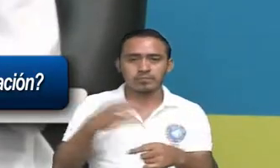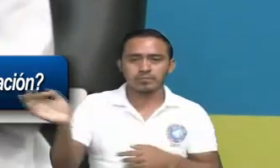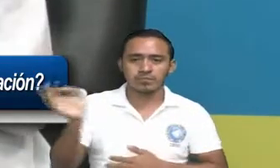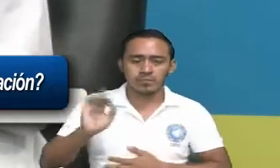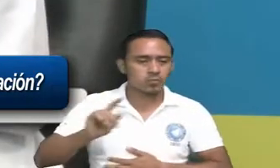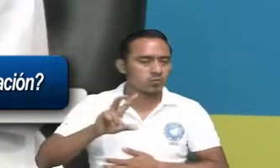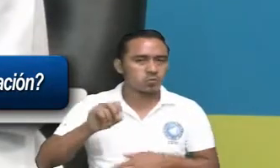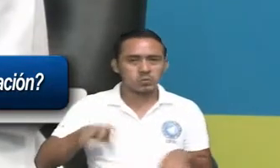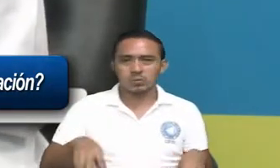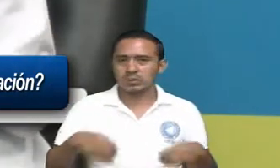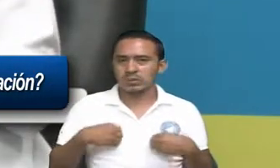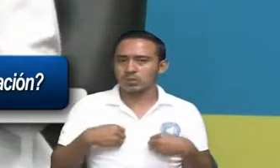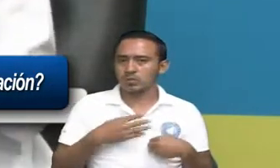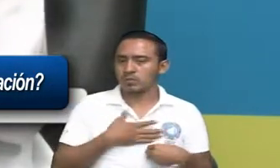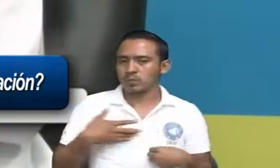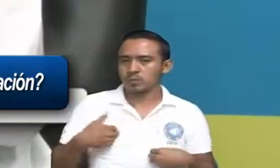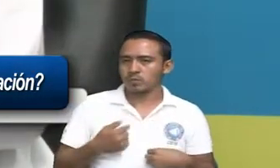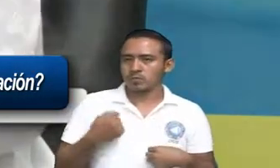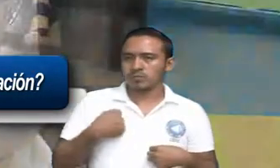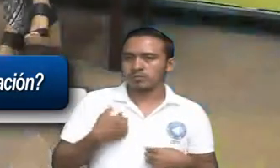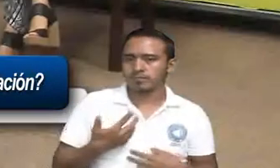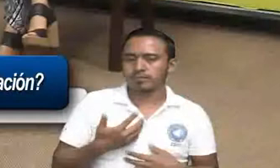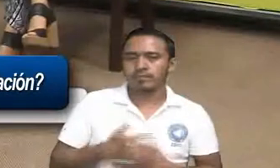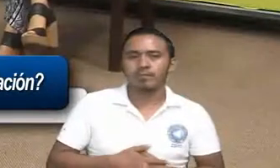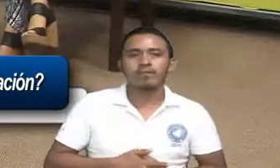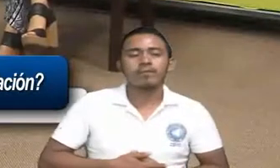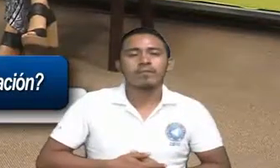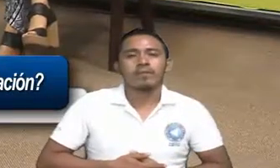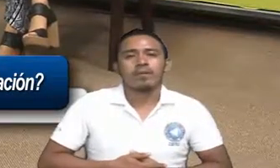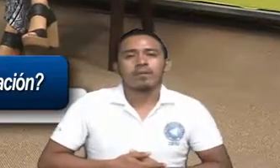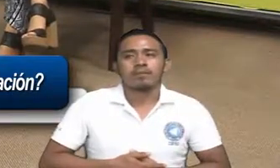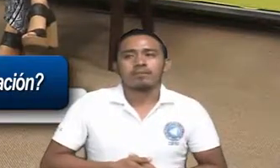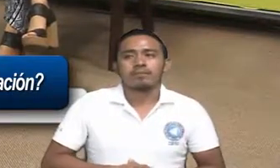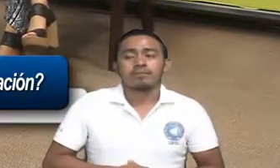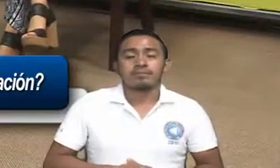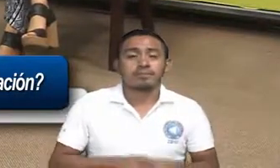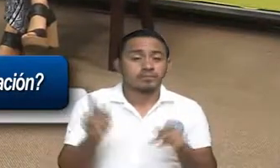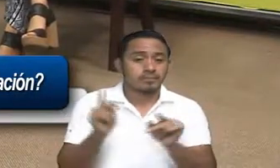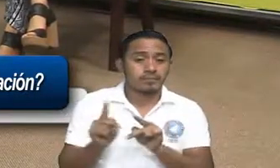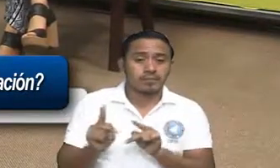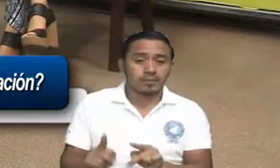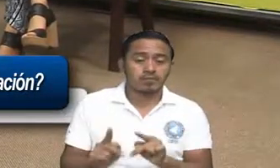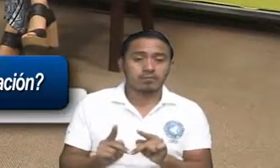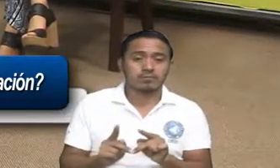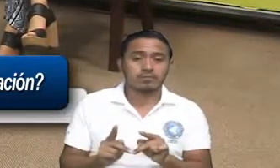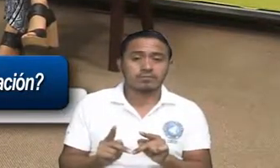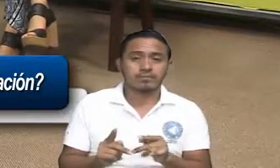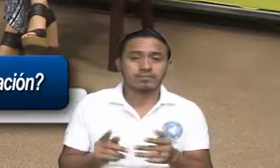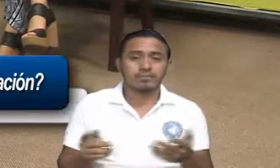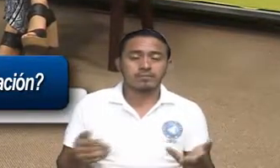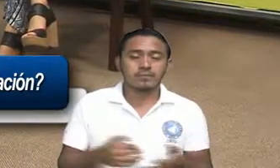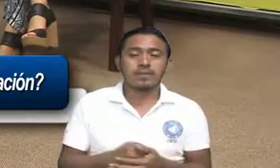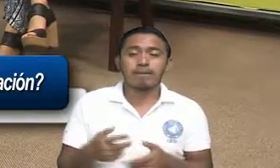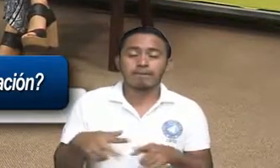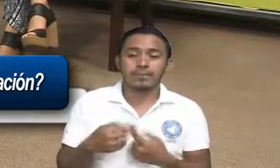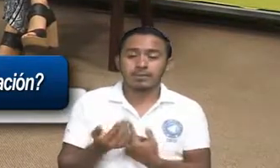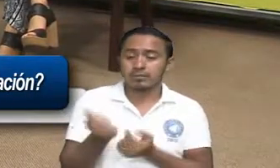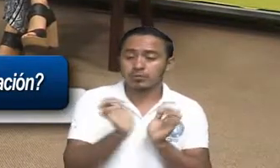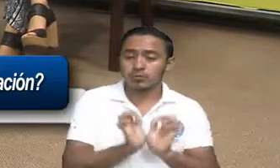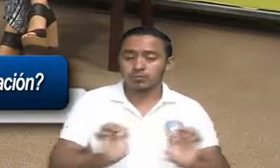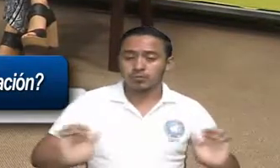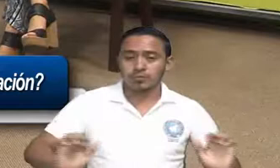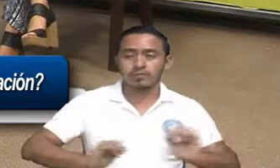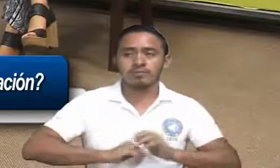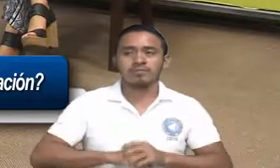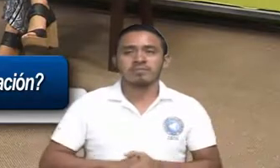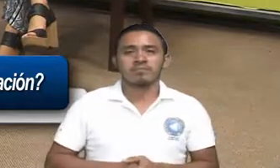acepto que alguien sea mejor que yo. Una persona que ha mostrado ese tipo de sentimientos, los celos desde que está niño, pues, que siente celos